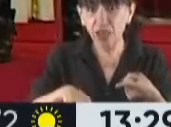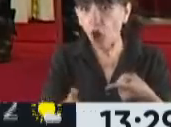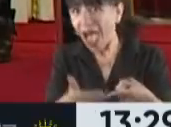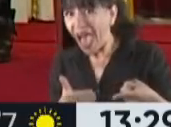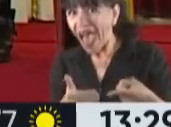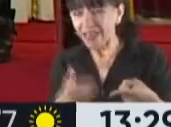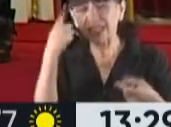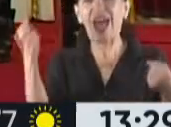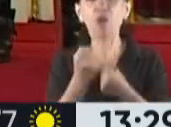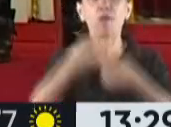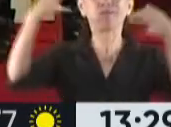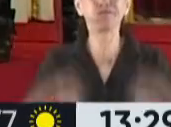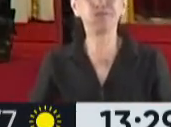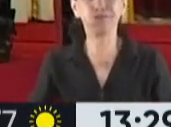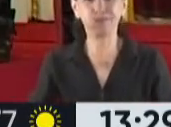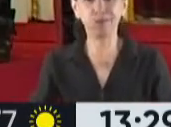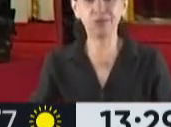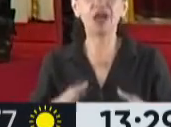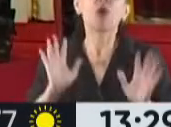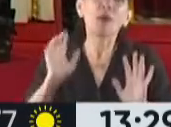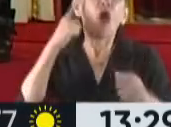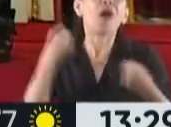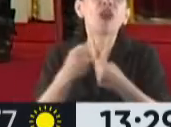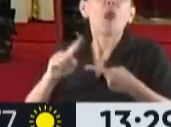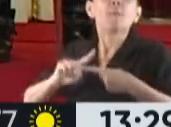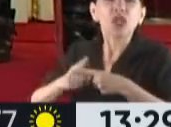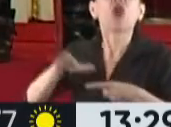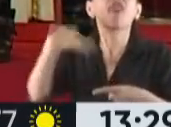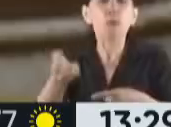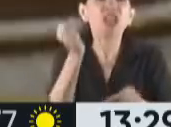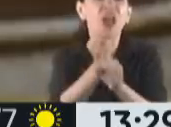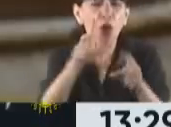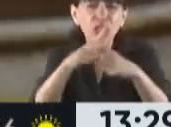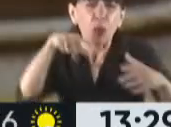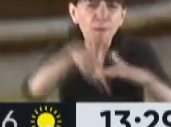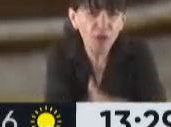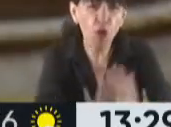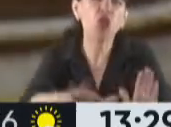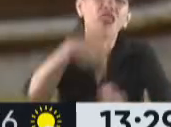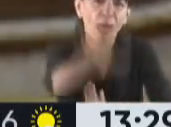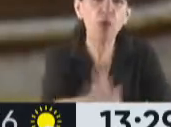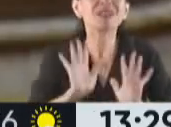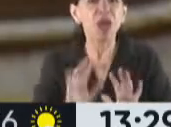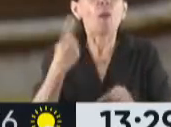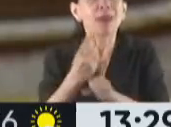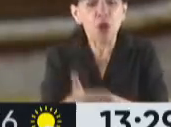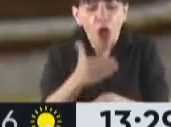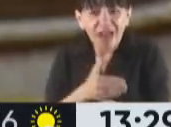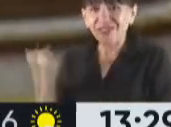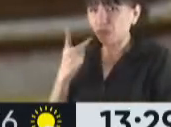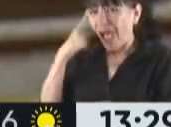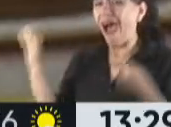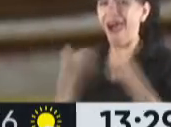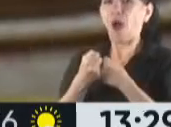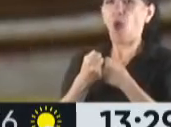quiere decir el acuerdo político, después habrá trabajo técnico que habrá que hacer, pero me parece que el acuerdo político sería importante concluirlo antes de que venza el